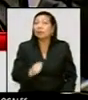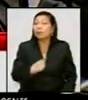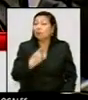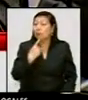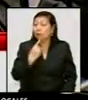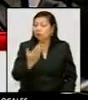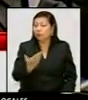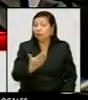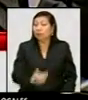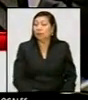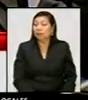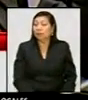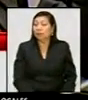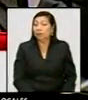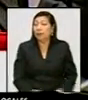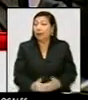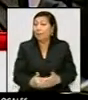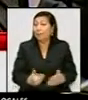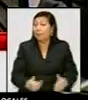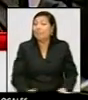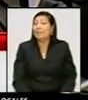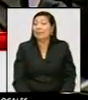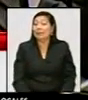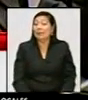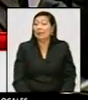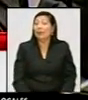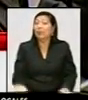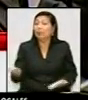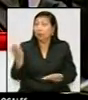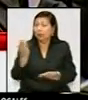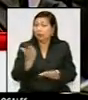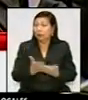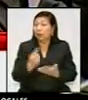bien pediría una cuestión previa, presidente, que se agende